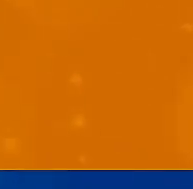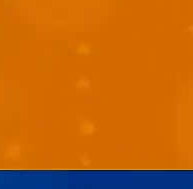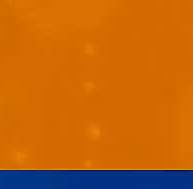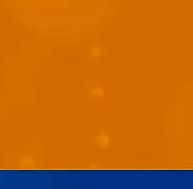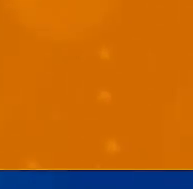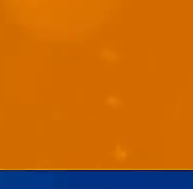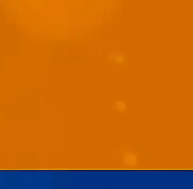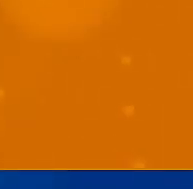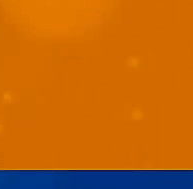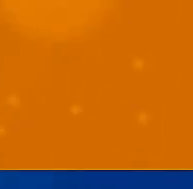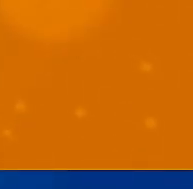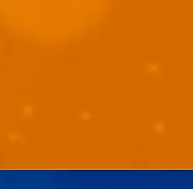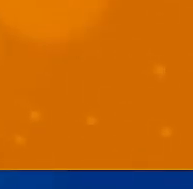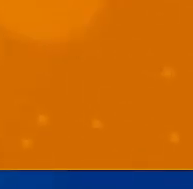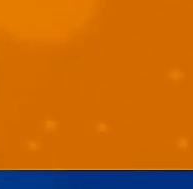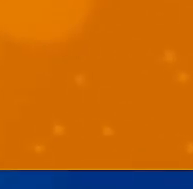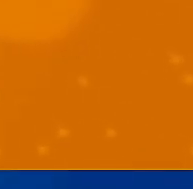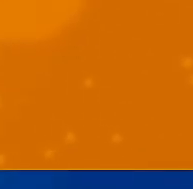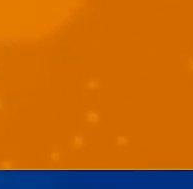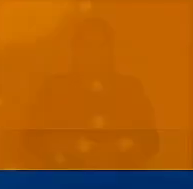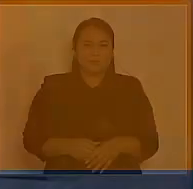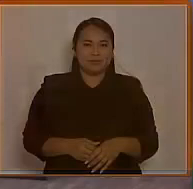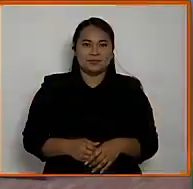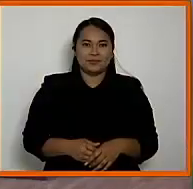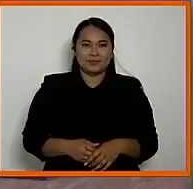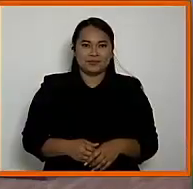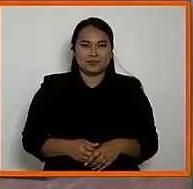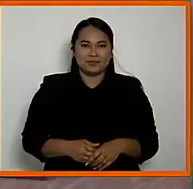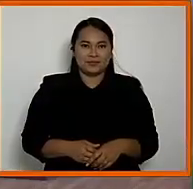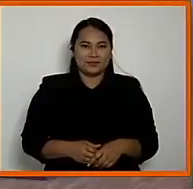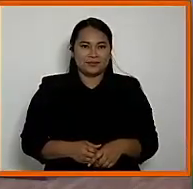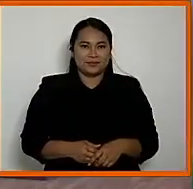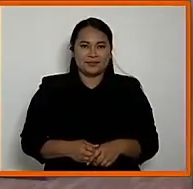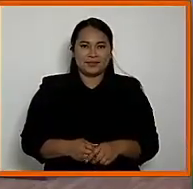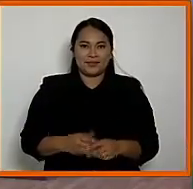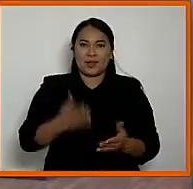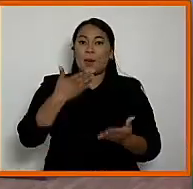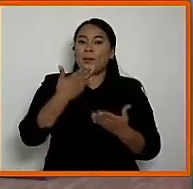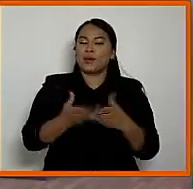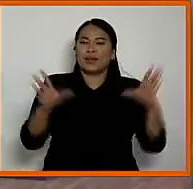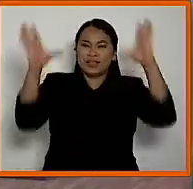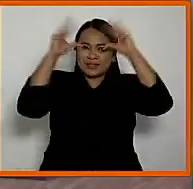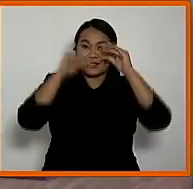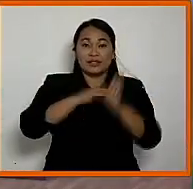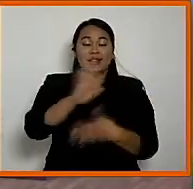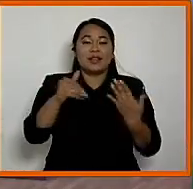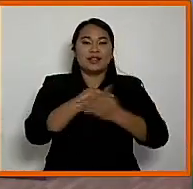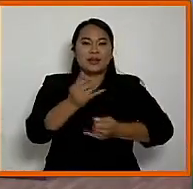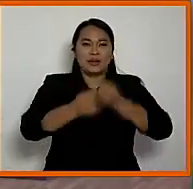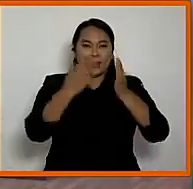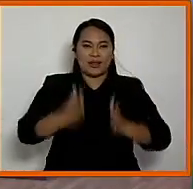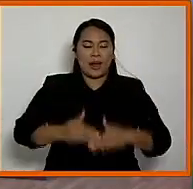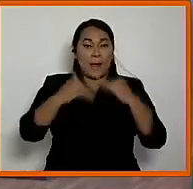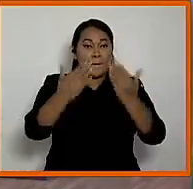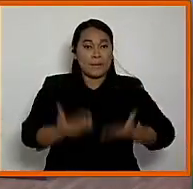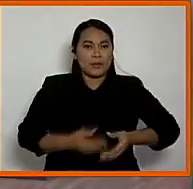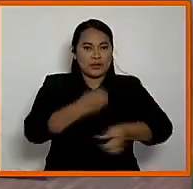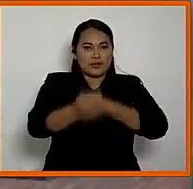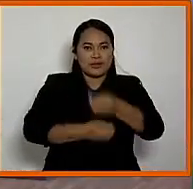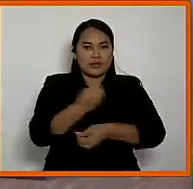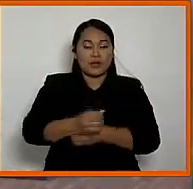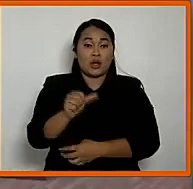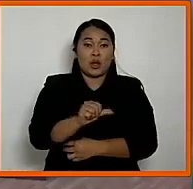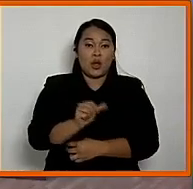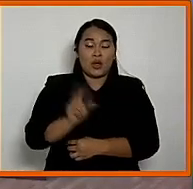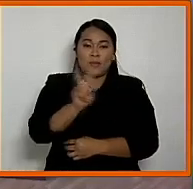Loto. ¡Loto! ¡Te cambia la vida! Muy buenas noches, queridos jugadores. Bienvenidos a un sorteo más hoy viernes